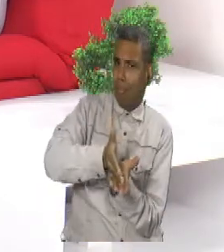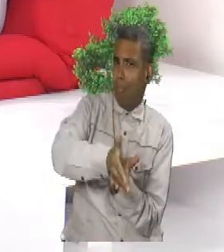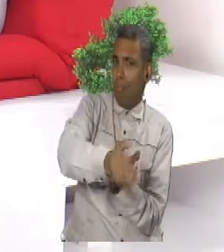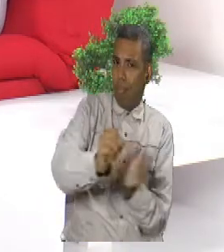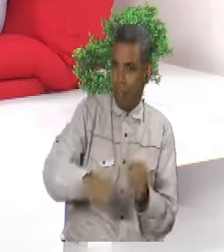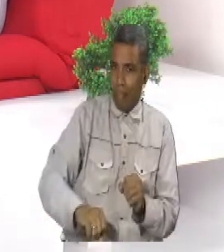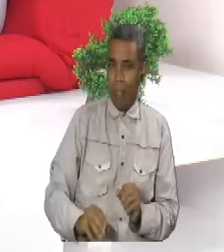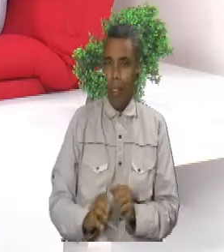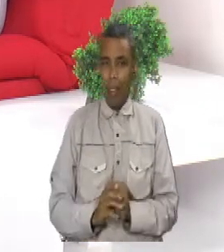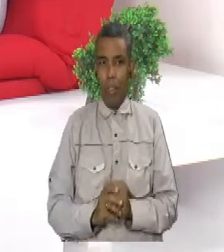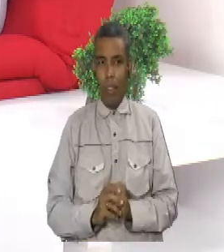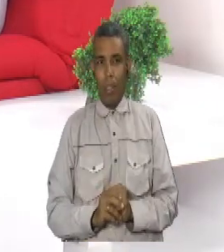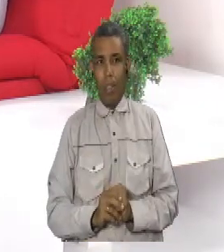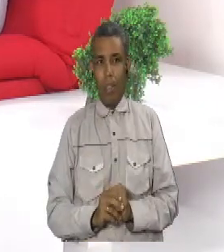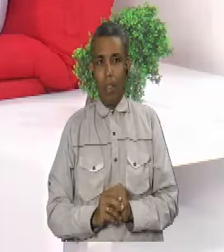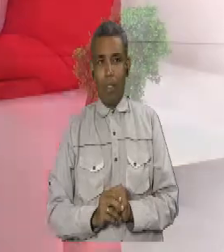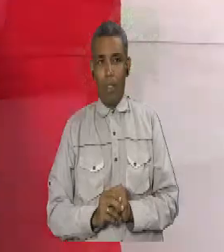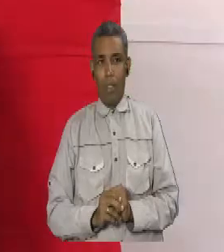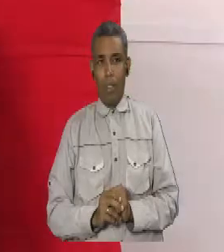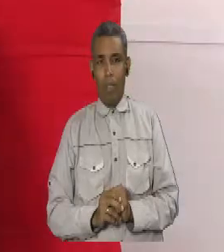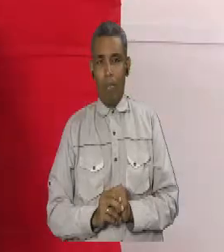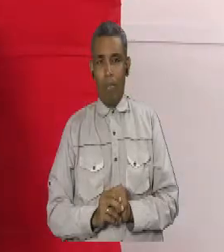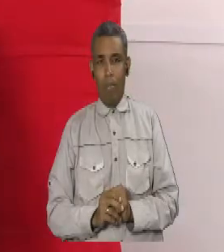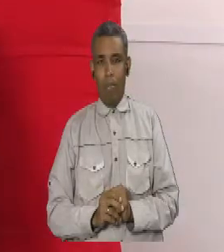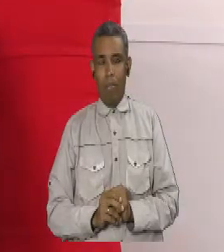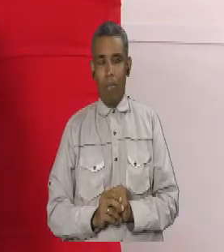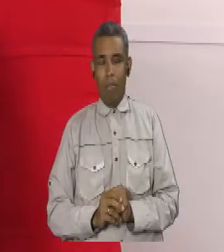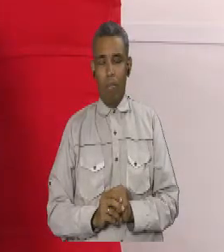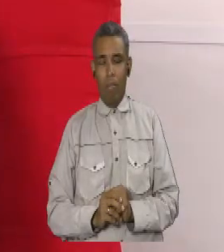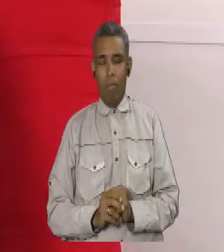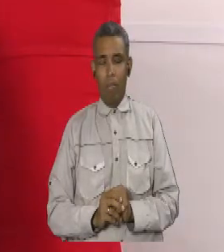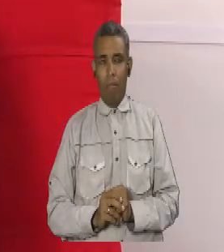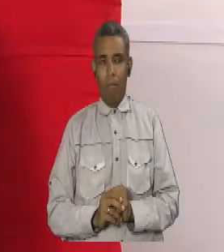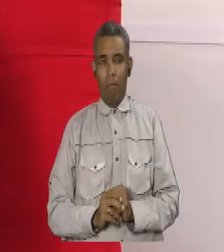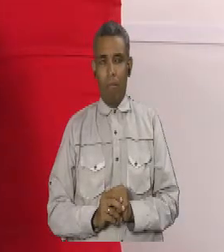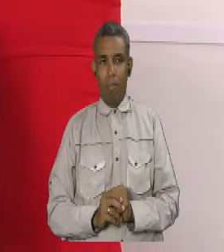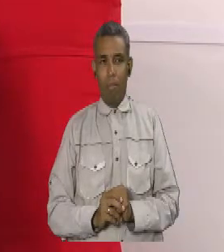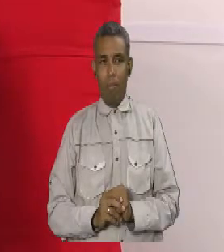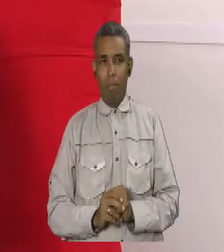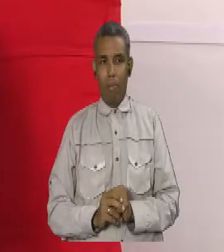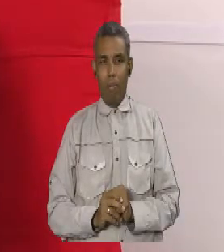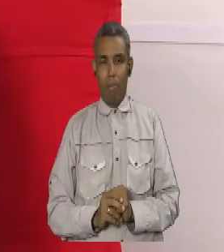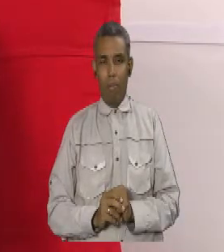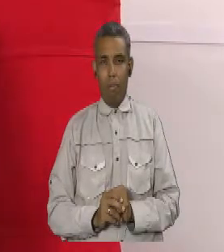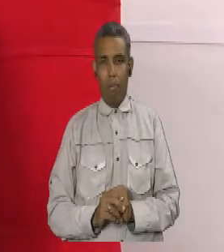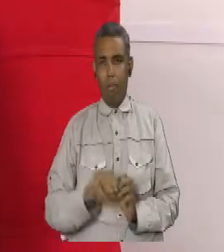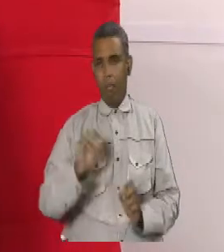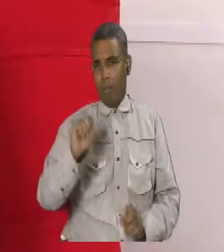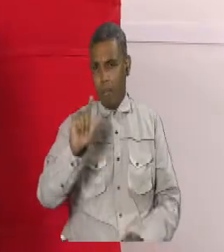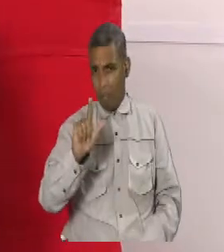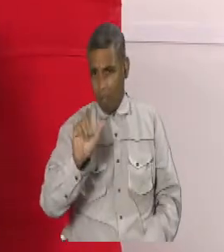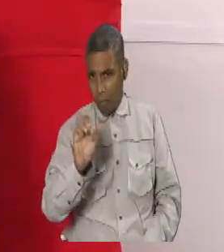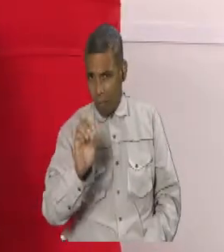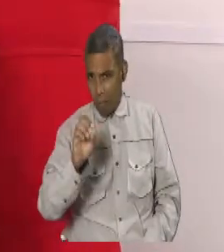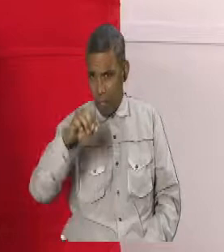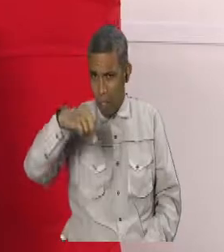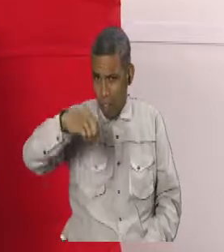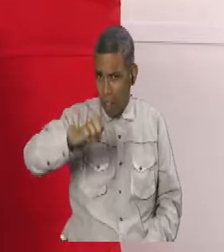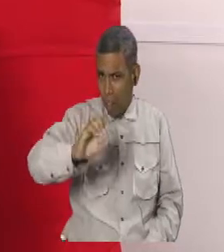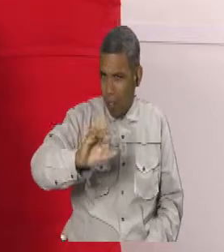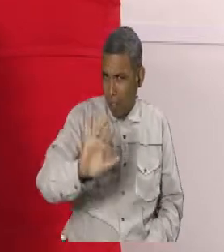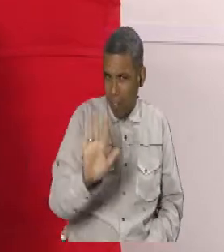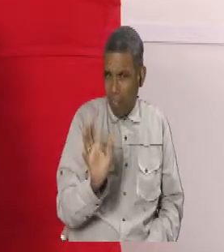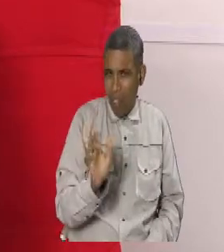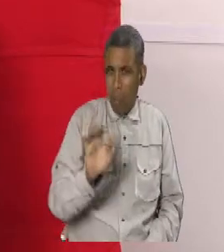aumentar el, si venía predestinado el paciente a sufrir una alopecia androgenética, sea hombre o sea mujer, porque en los